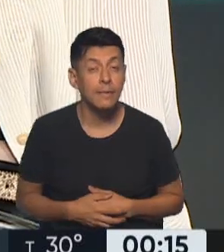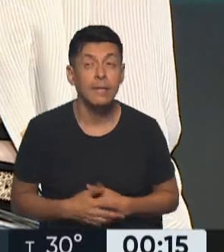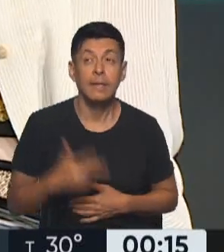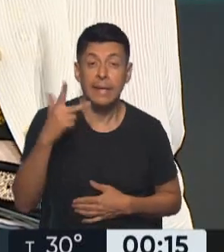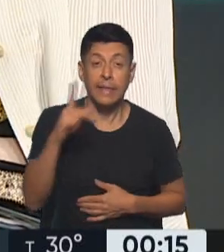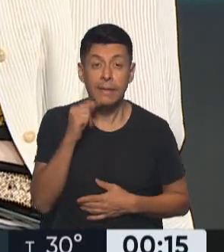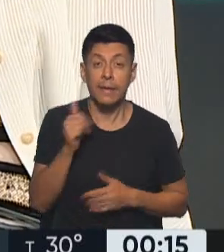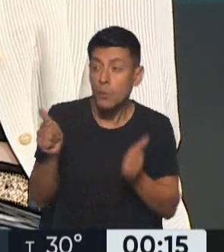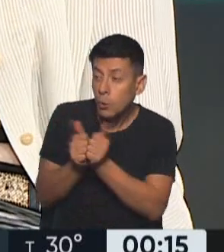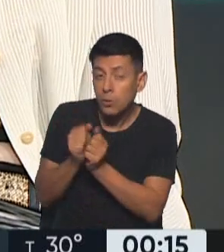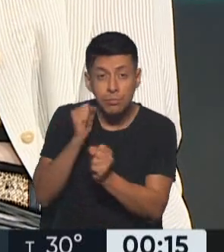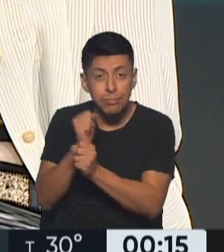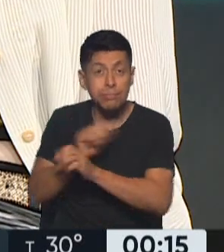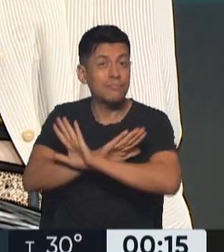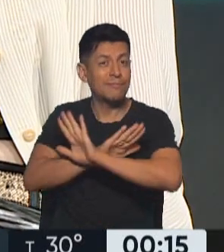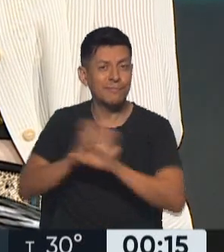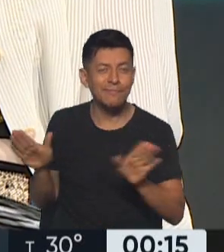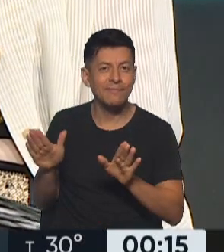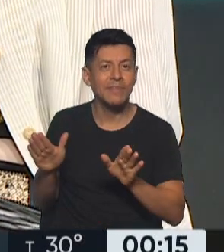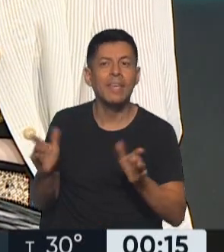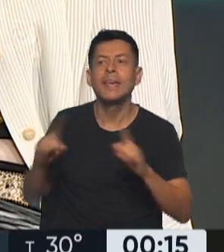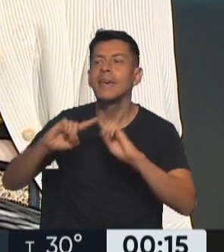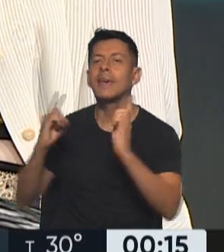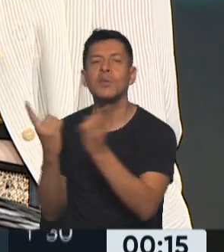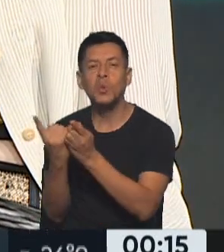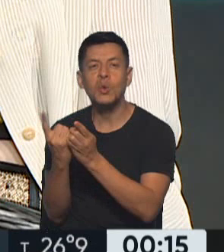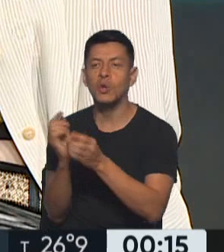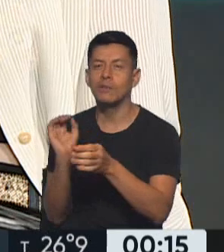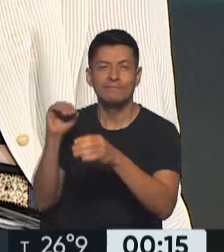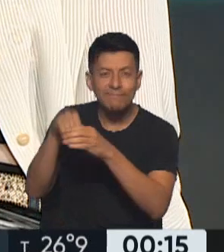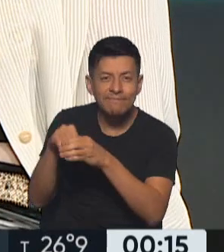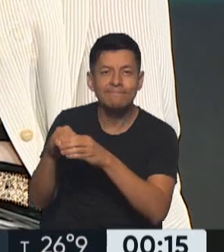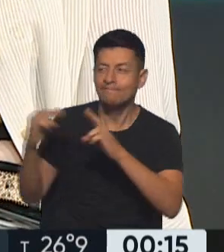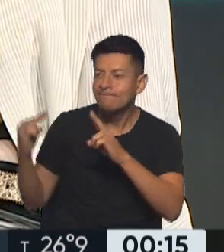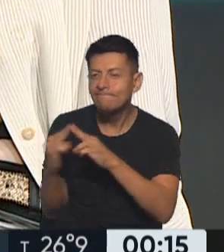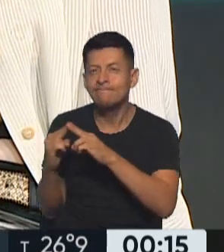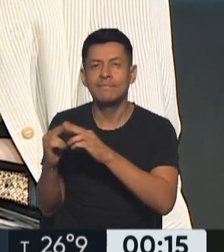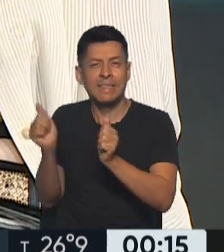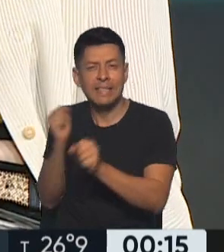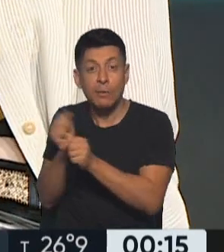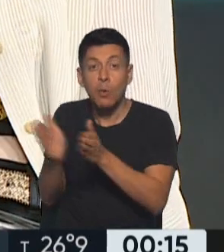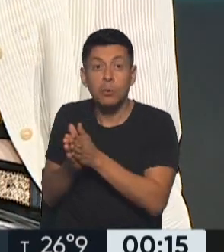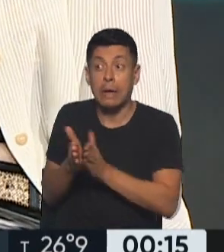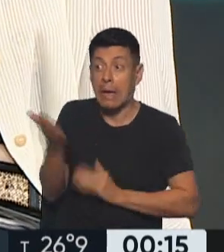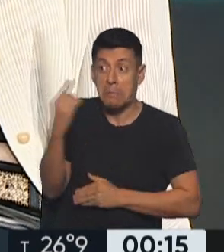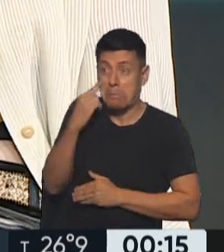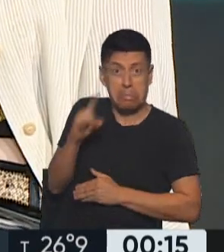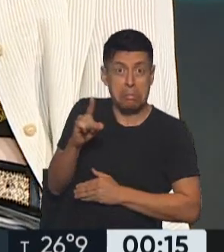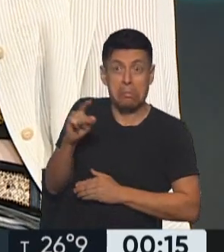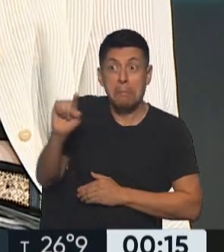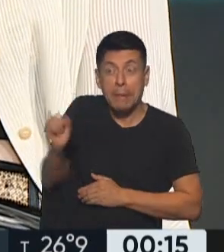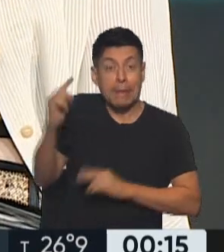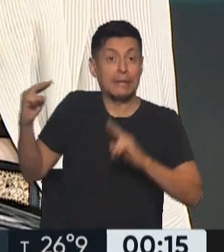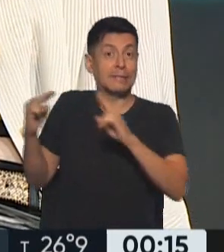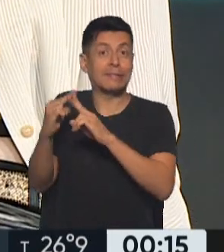Hicimos todo. Nos encontramos en un estudio trabajando de manera muy dinámica, pero sin conocernos. Lo único que conocíamos